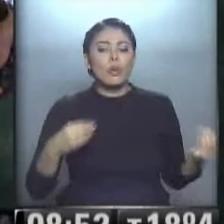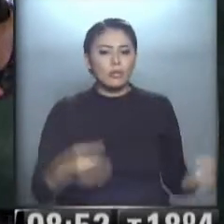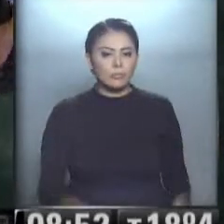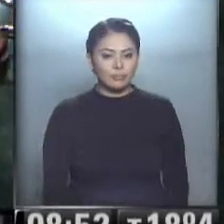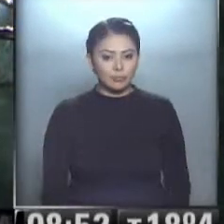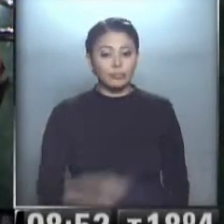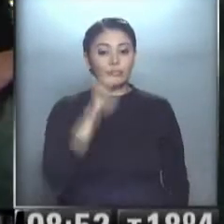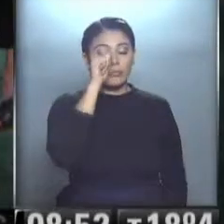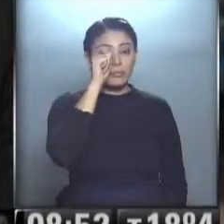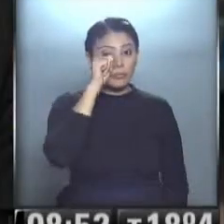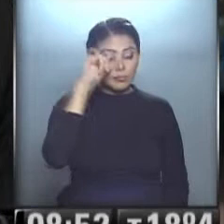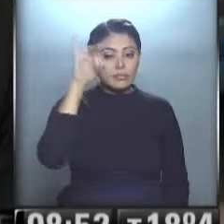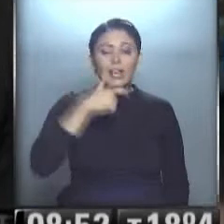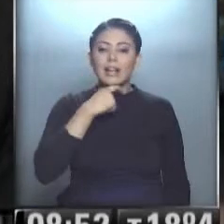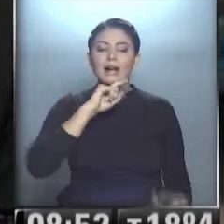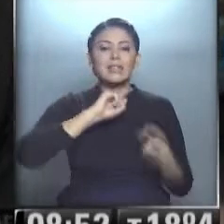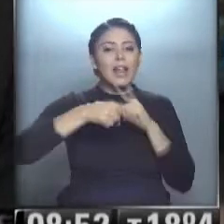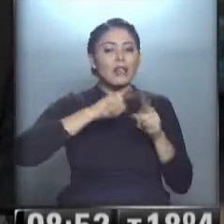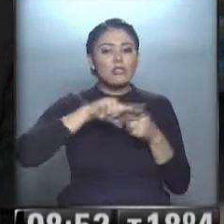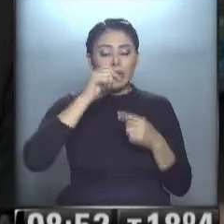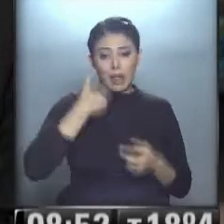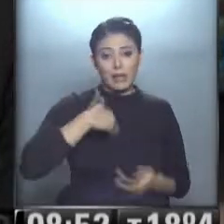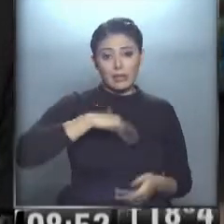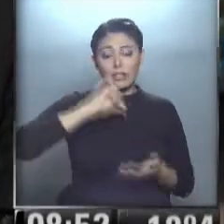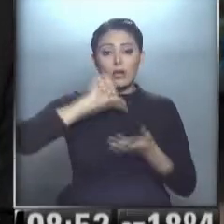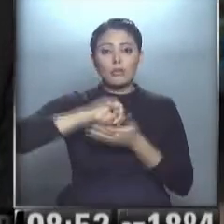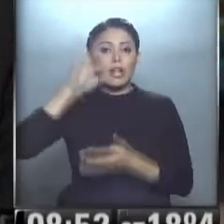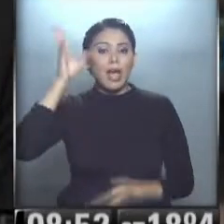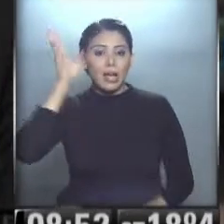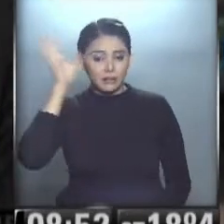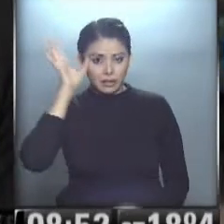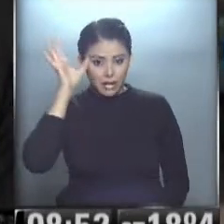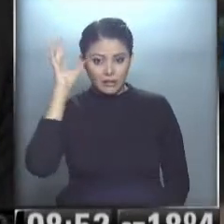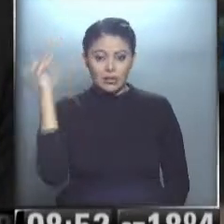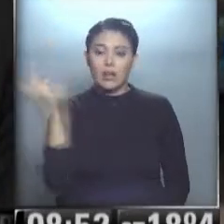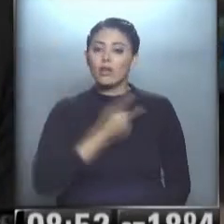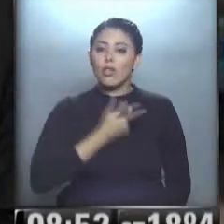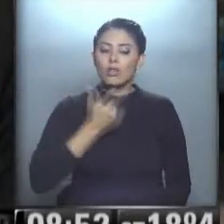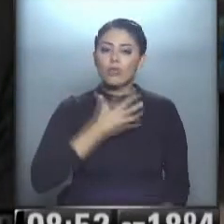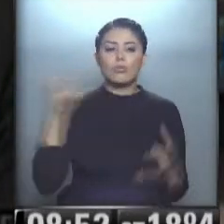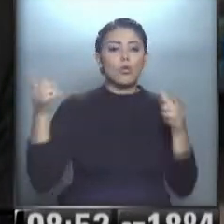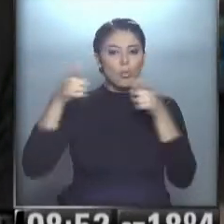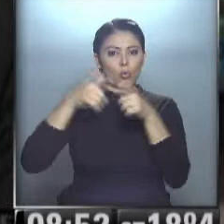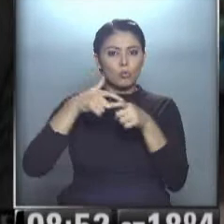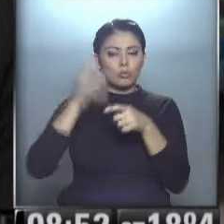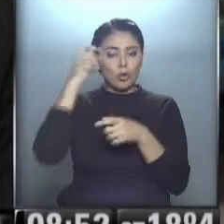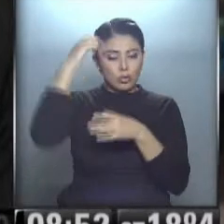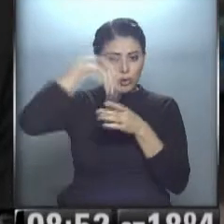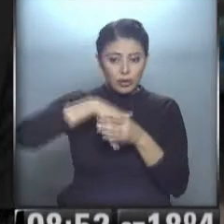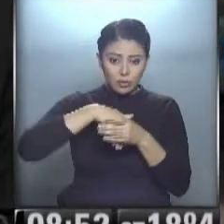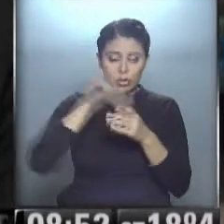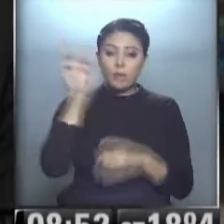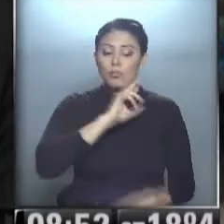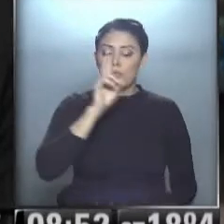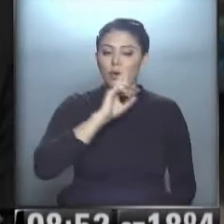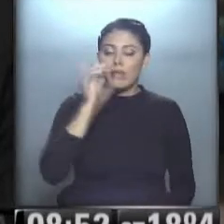es, Patricia, de analizar las relaciones bilaterales de Argentina con Italia, la Comisión de Amistad con Italia que tiene el Congreso Nacional, que preside la